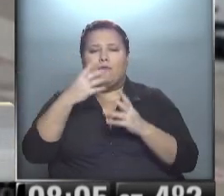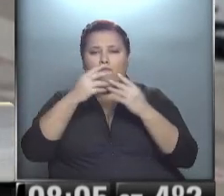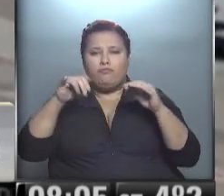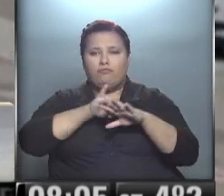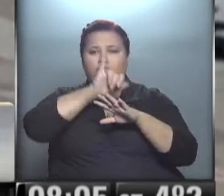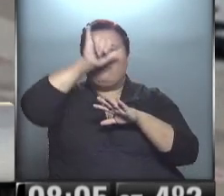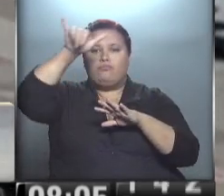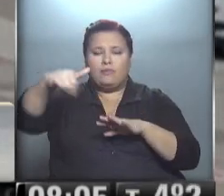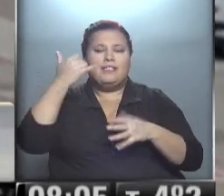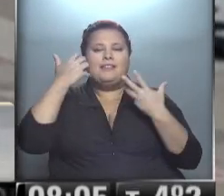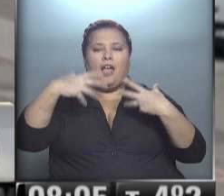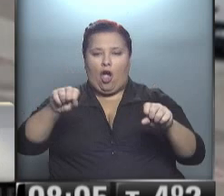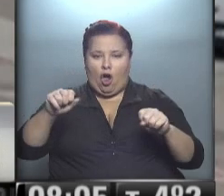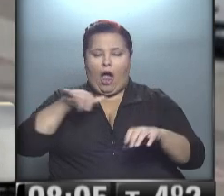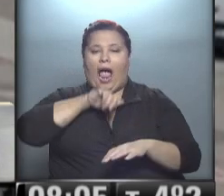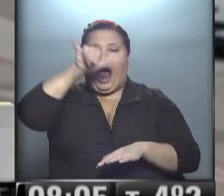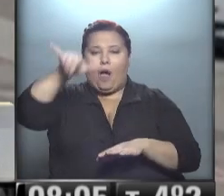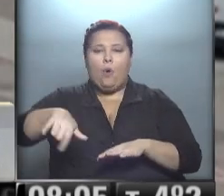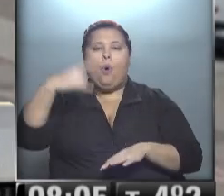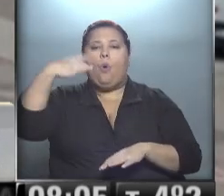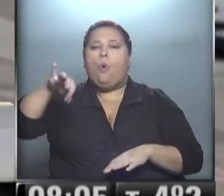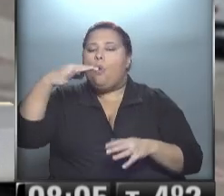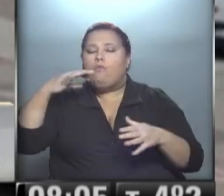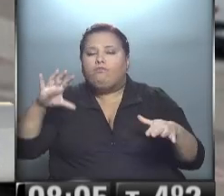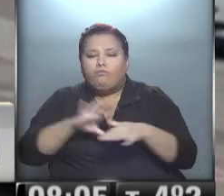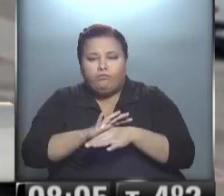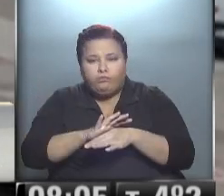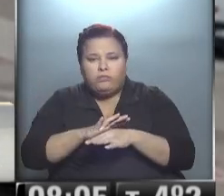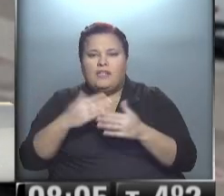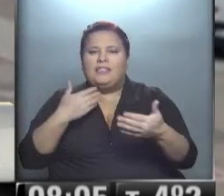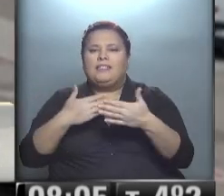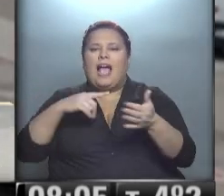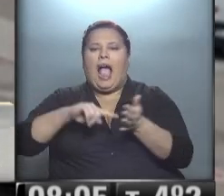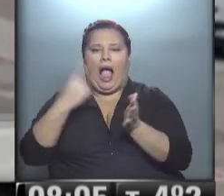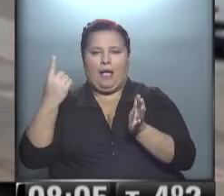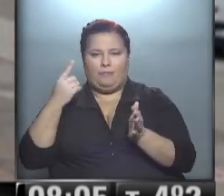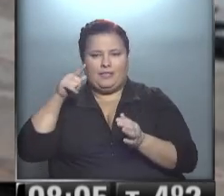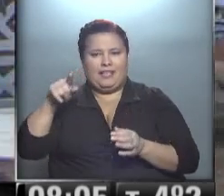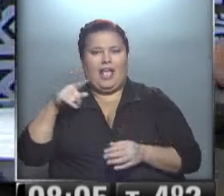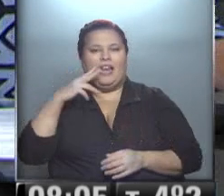despegue ya fue hallada la aeronave la única precisión que hay cerca de la capital de nar ol